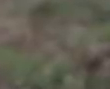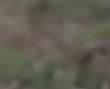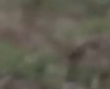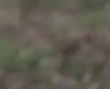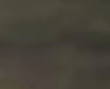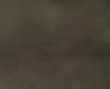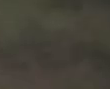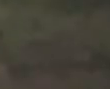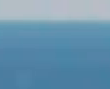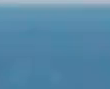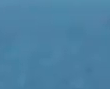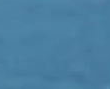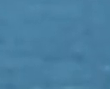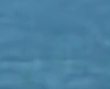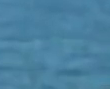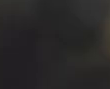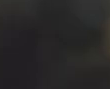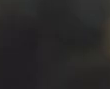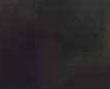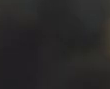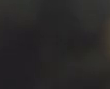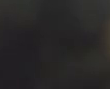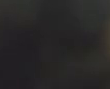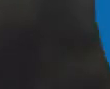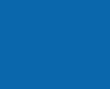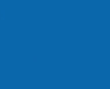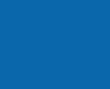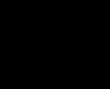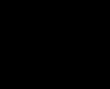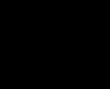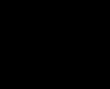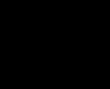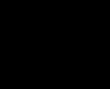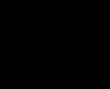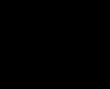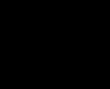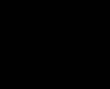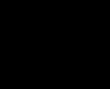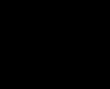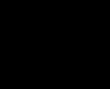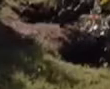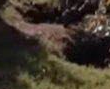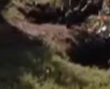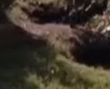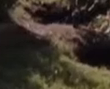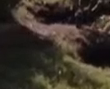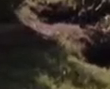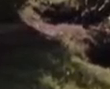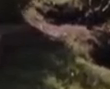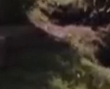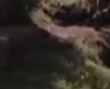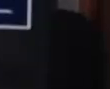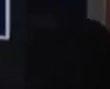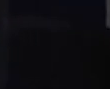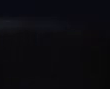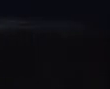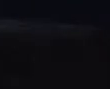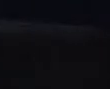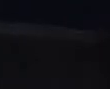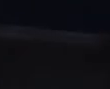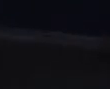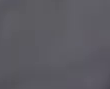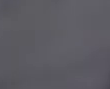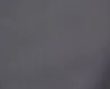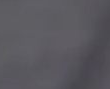Lunes a viernes a las 18. Siempre por San Luis Más. Ya está disponible el pago anual de